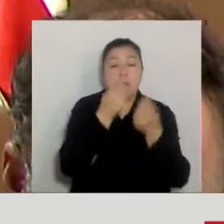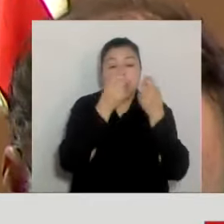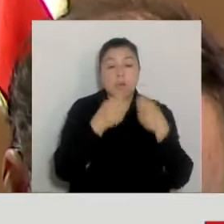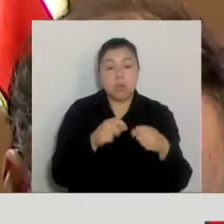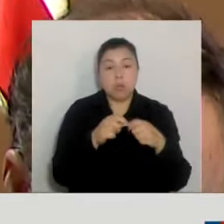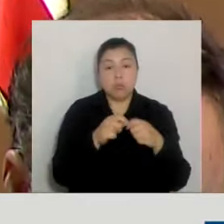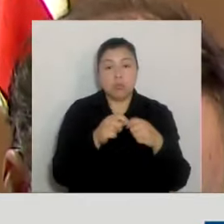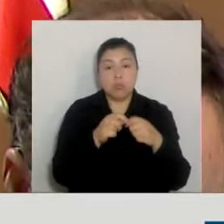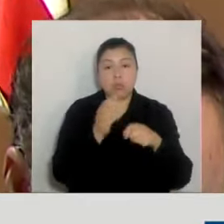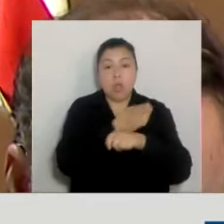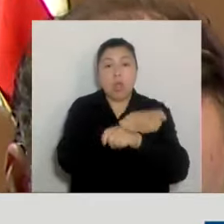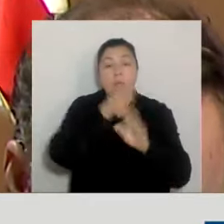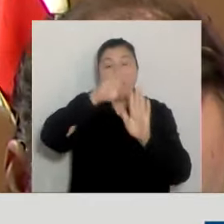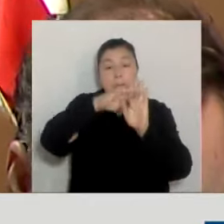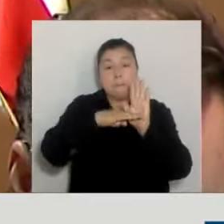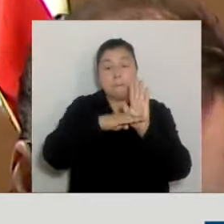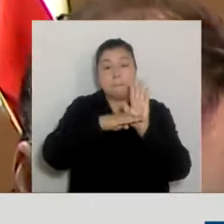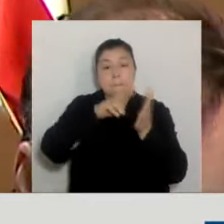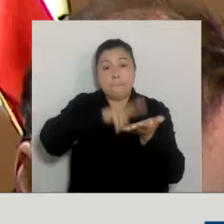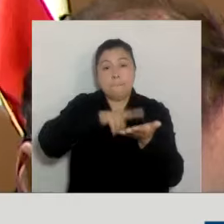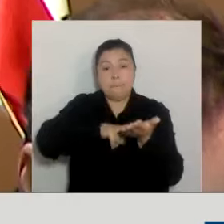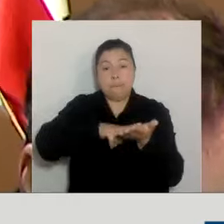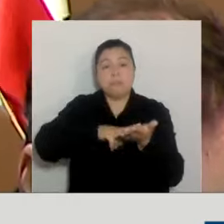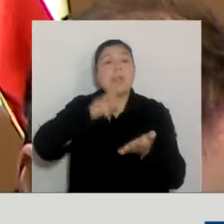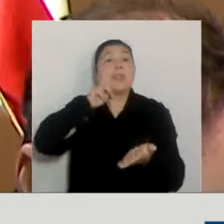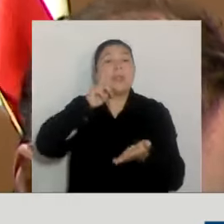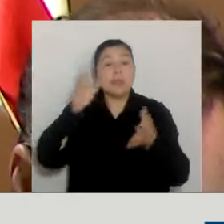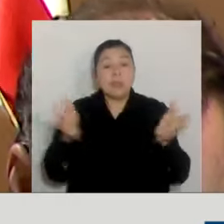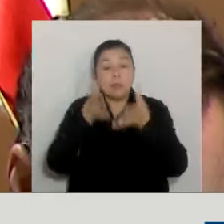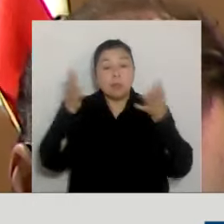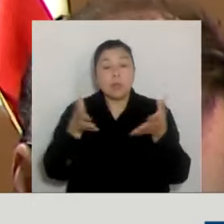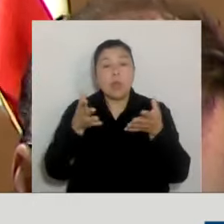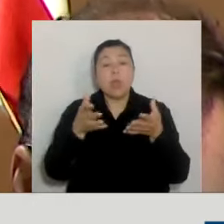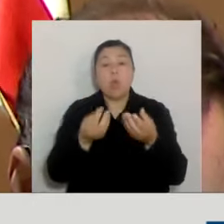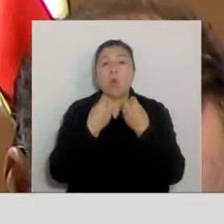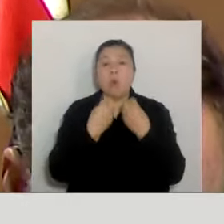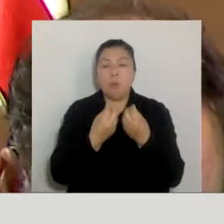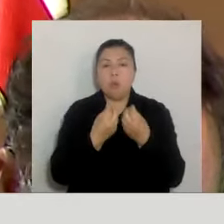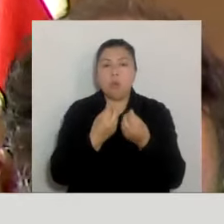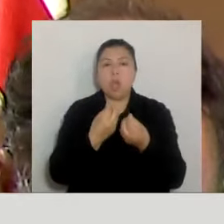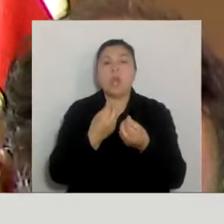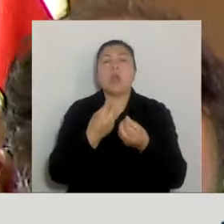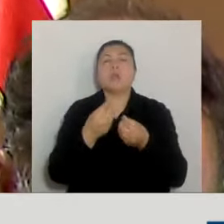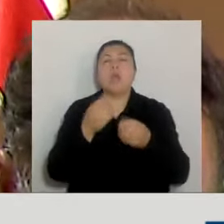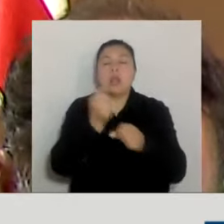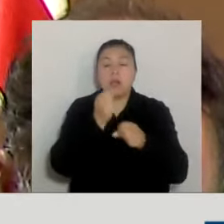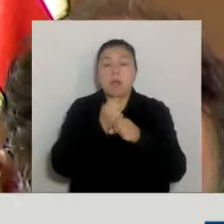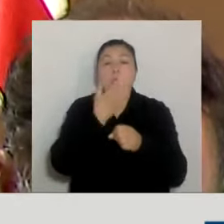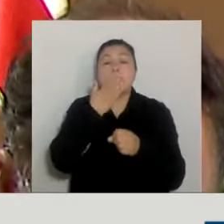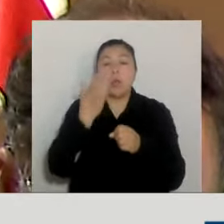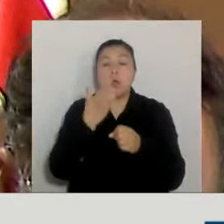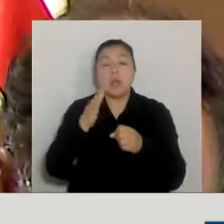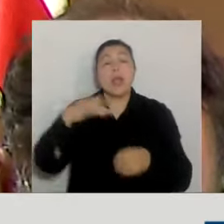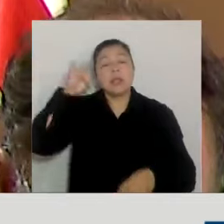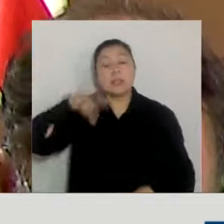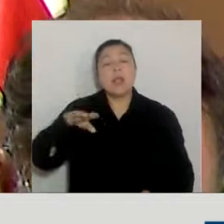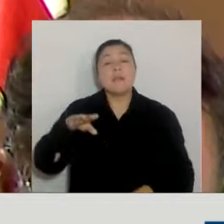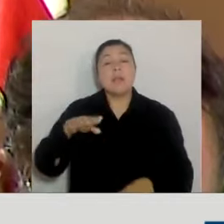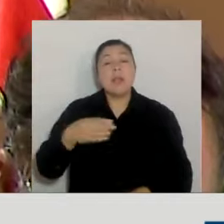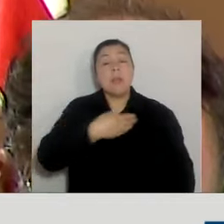programa No es cierto tiene que promover el uso de buenas prácticas e instrumentos de mejora y sabe que más presidenta también